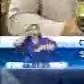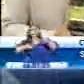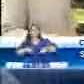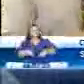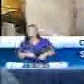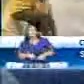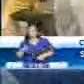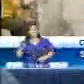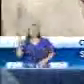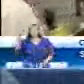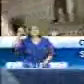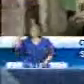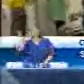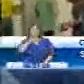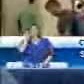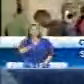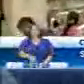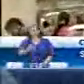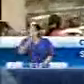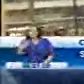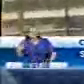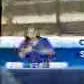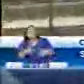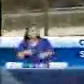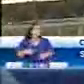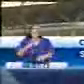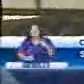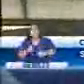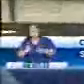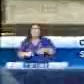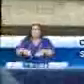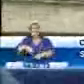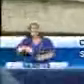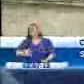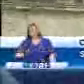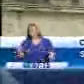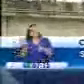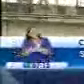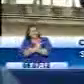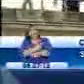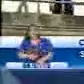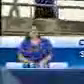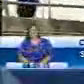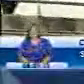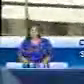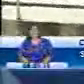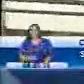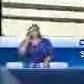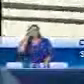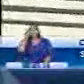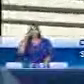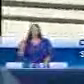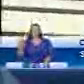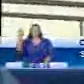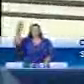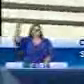puntos arriba también se encuentra otro grupo de muchachos en las activaciones Sí también allá entregando volantes